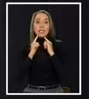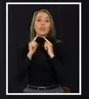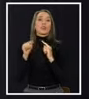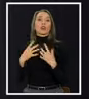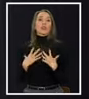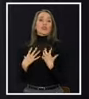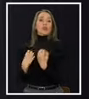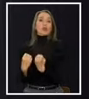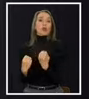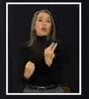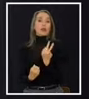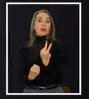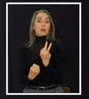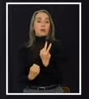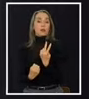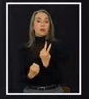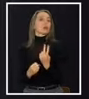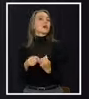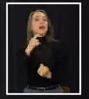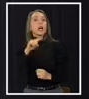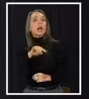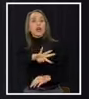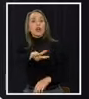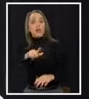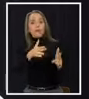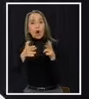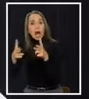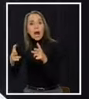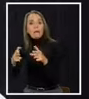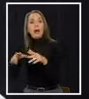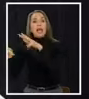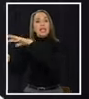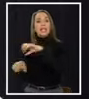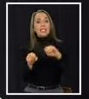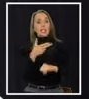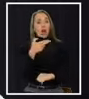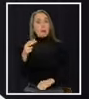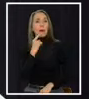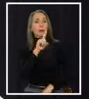esta causa. ¿Y dentro de ese marco también se encuentra el robo de armas o sustracción de armamento?